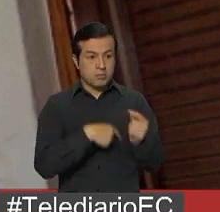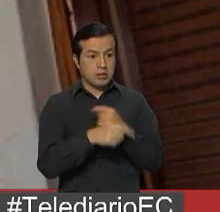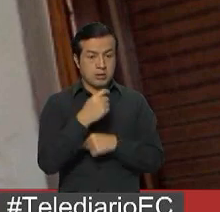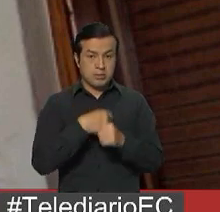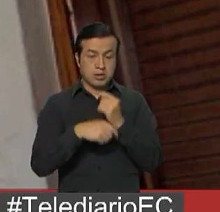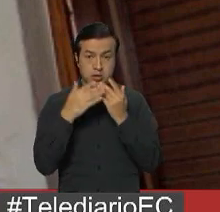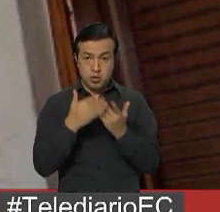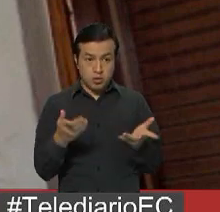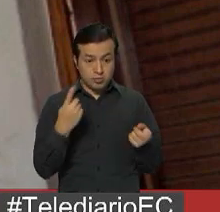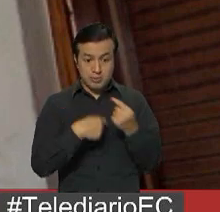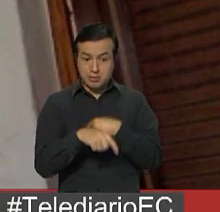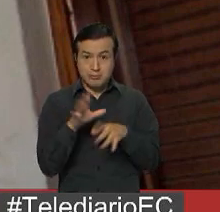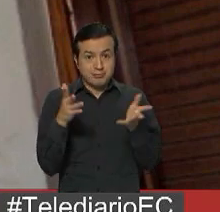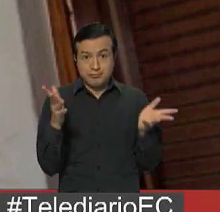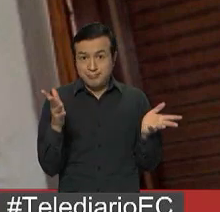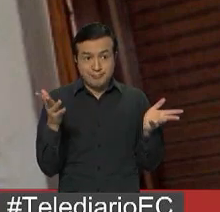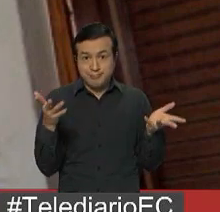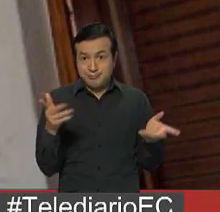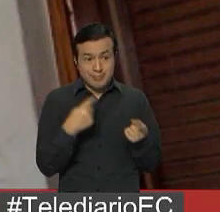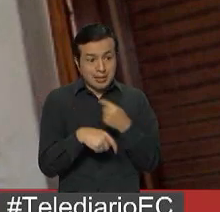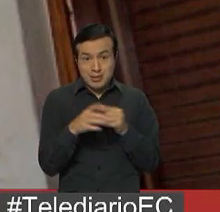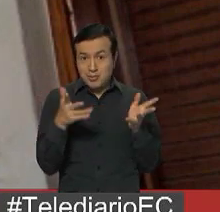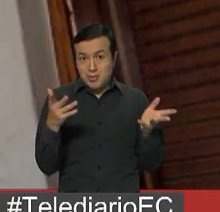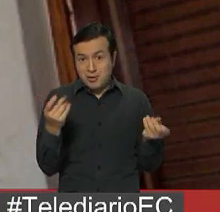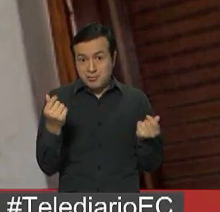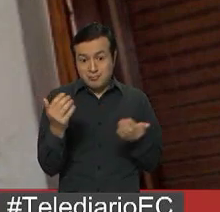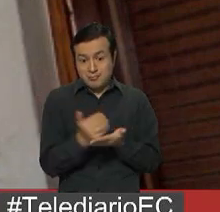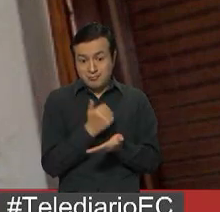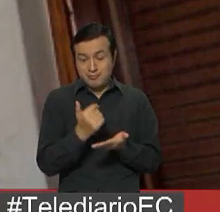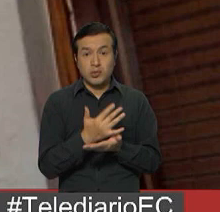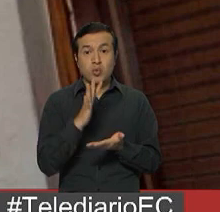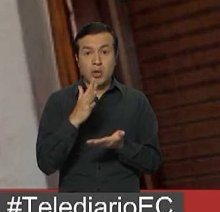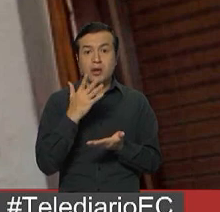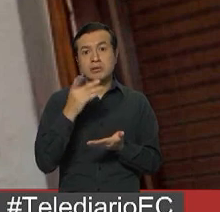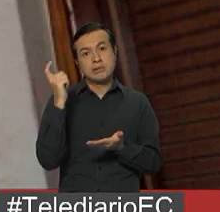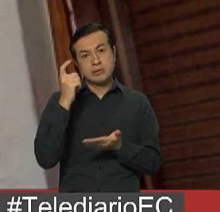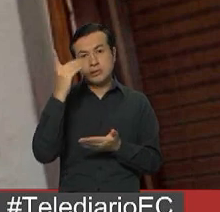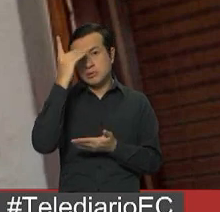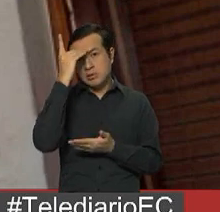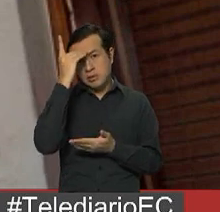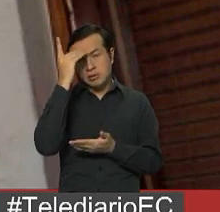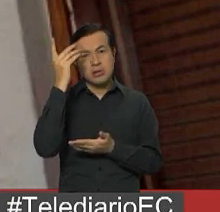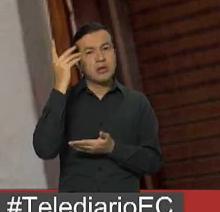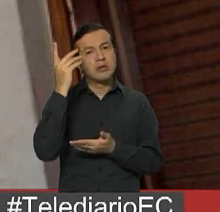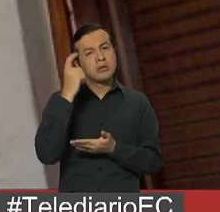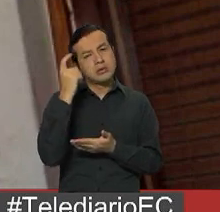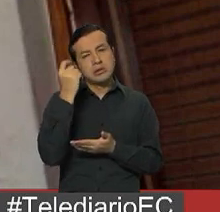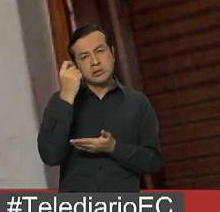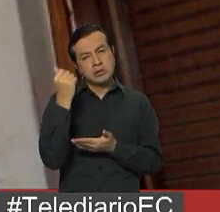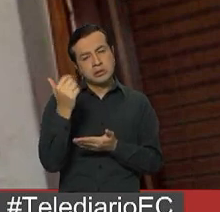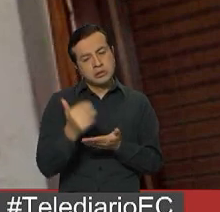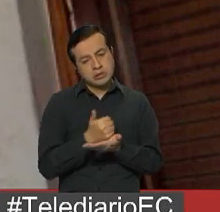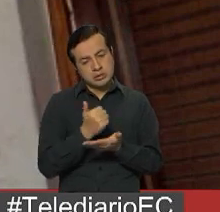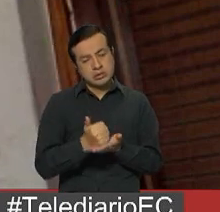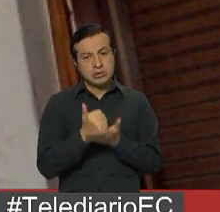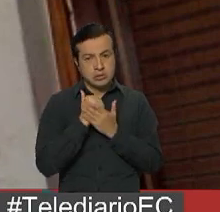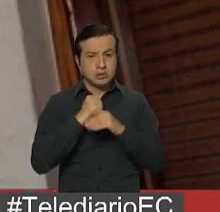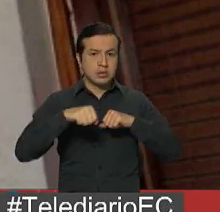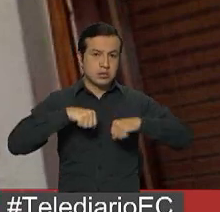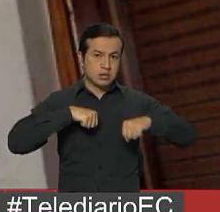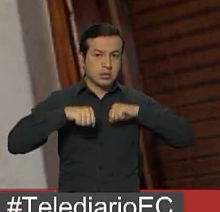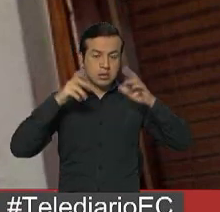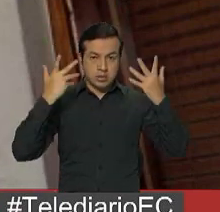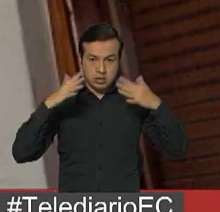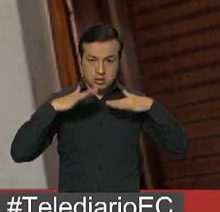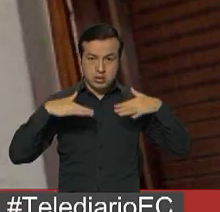que producimos no hemos producido entonces ese es el principal tema el tema del financiamiento y la liquidez por eso hemos hecho gestiones a